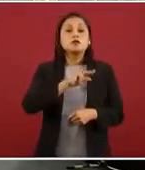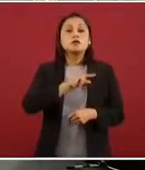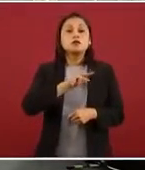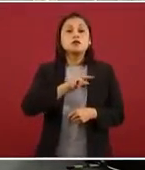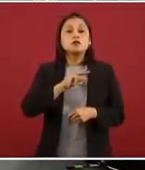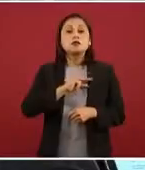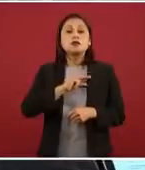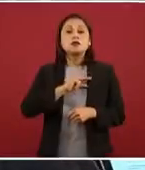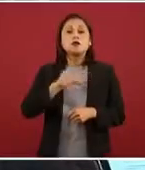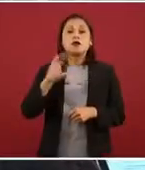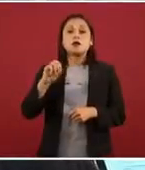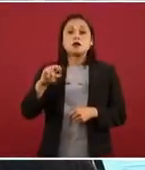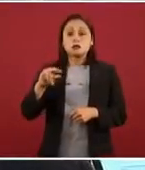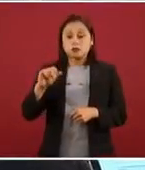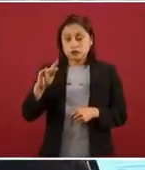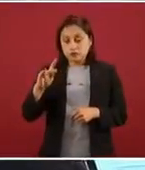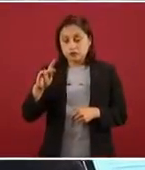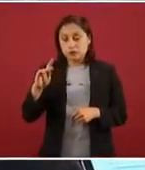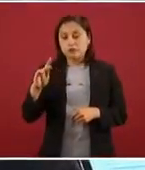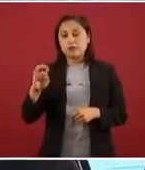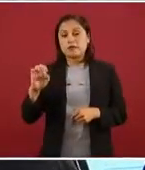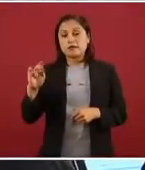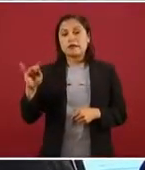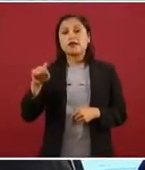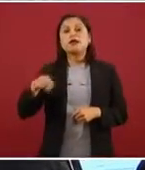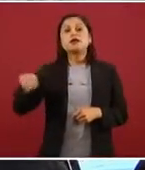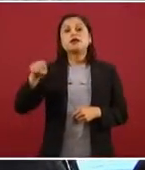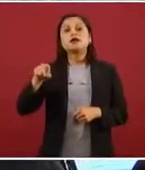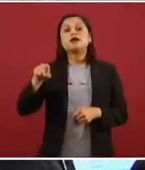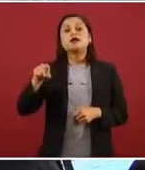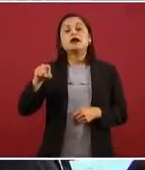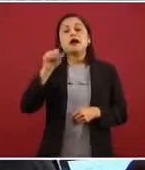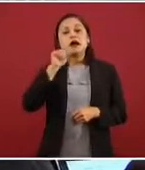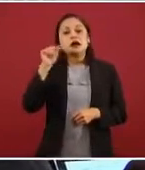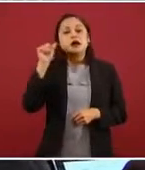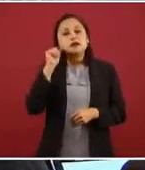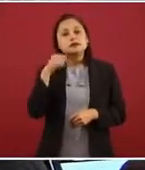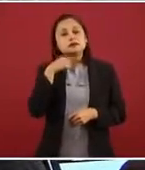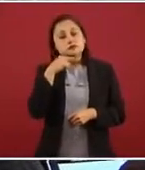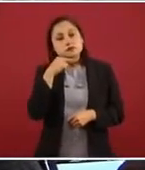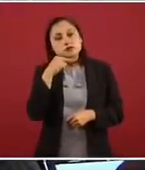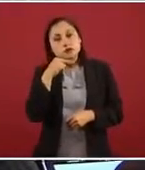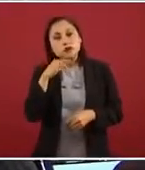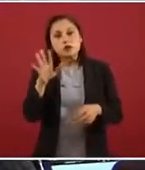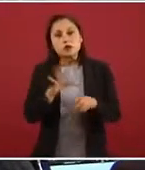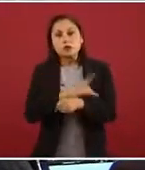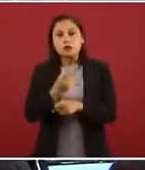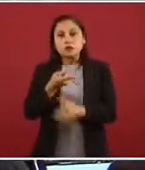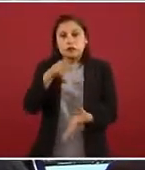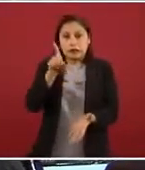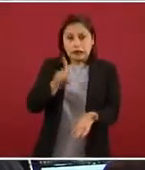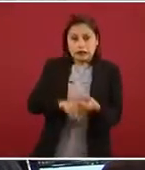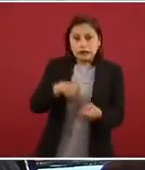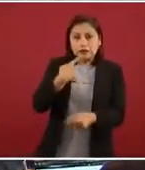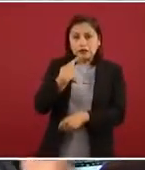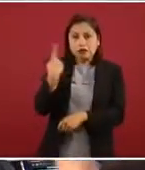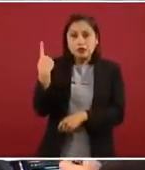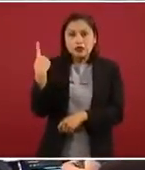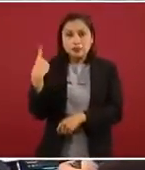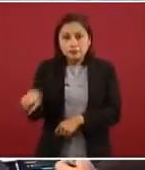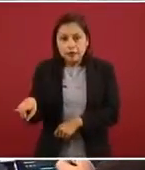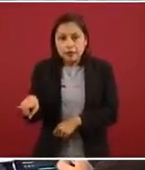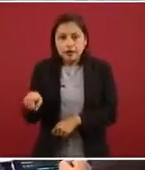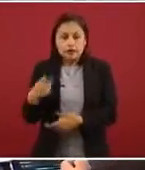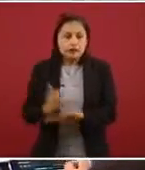Coordinador Empresarial, está expresando su preocupación desde ayer sobre lo que denominan demandas extremas de Estados Unidos